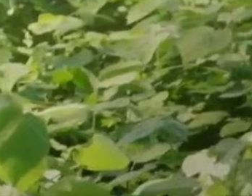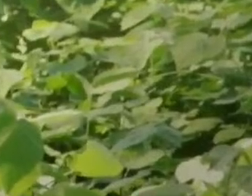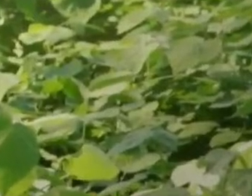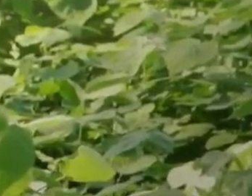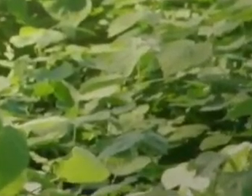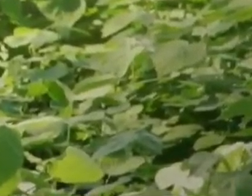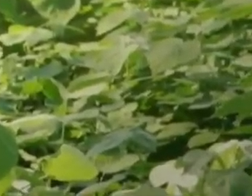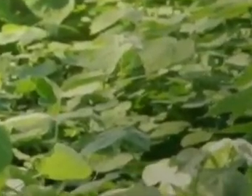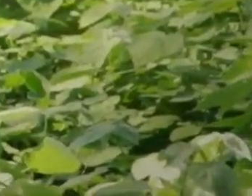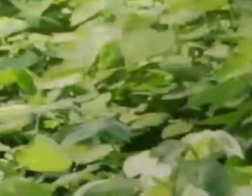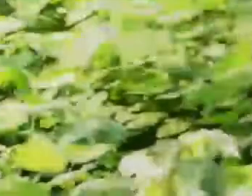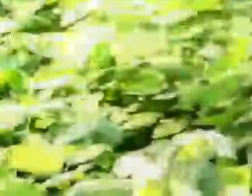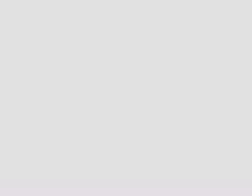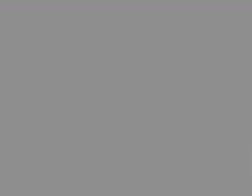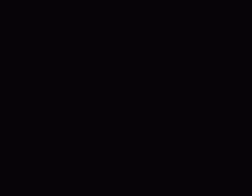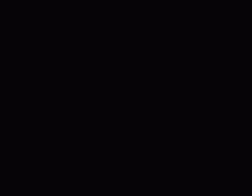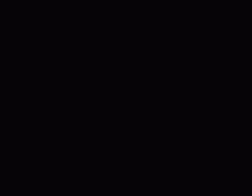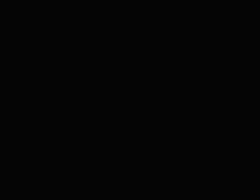reconozca.